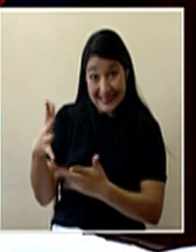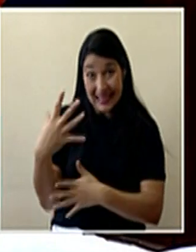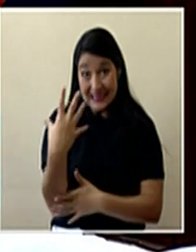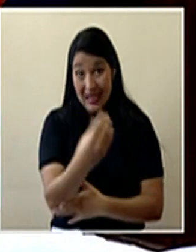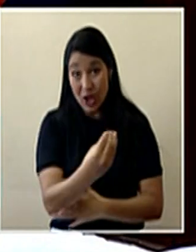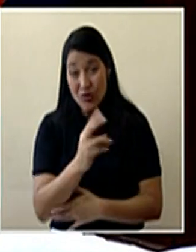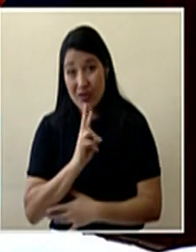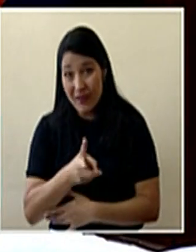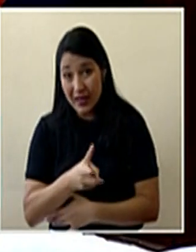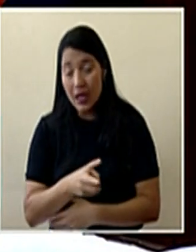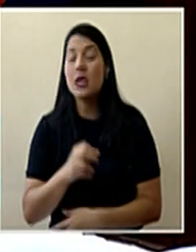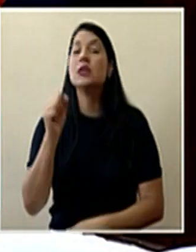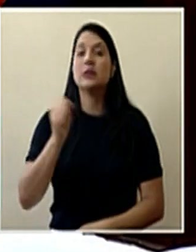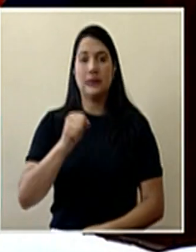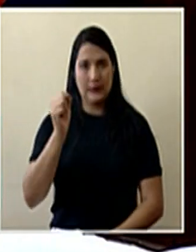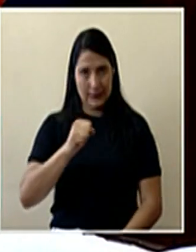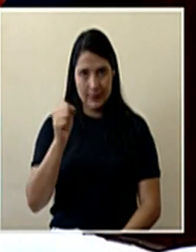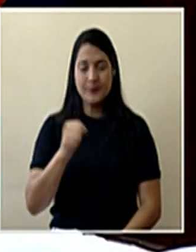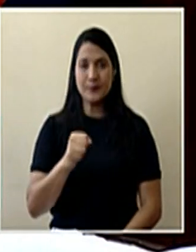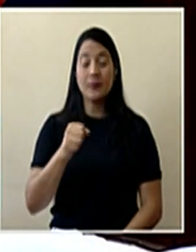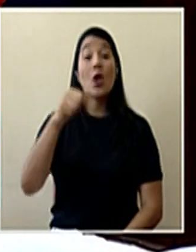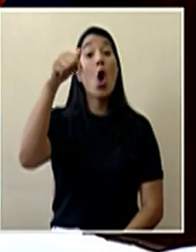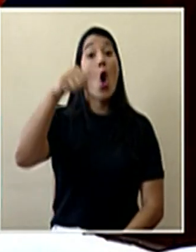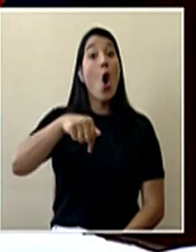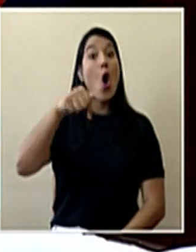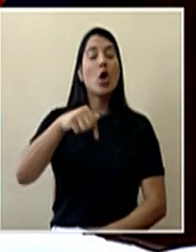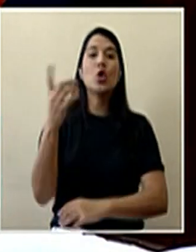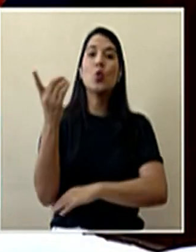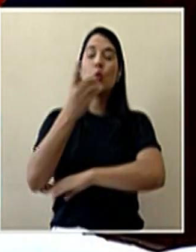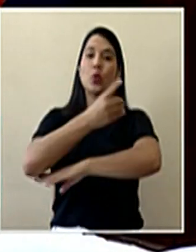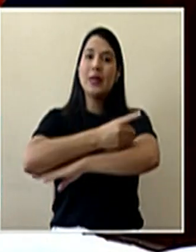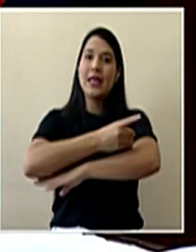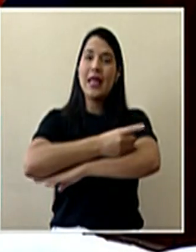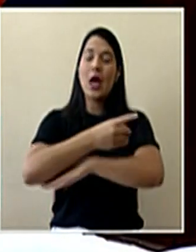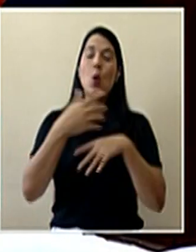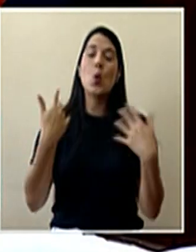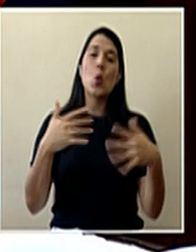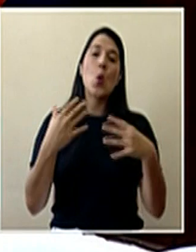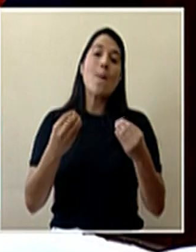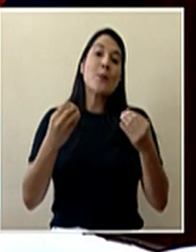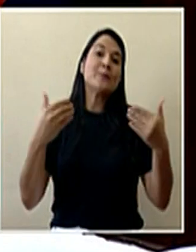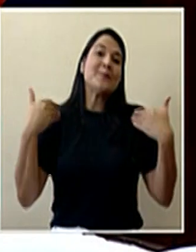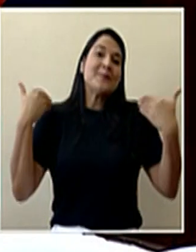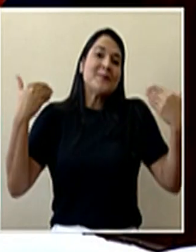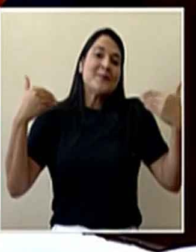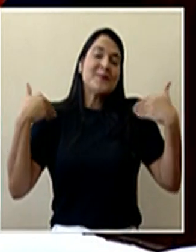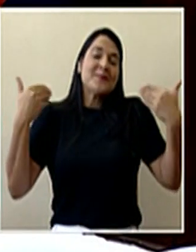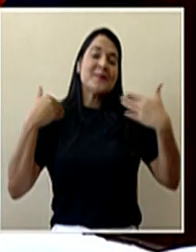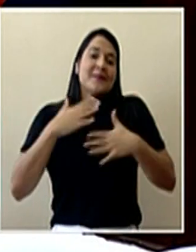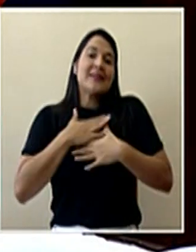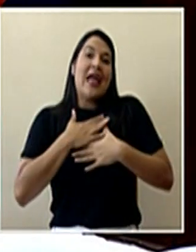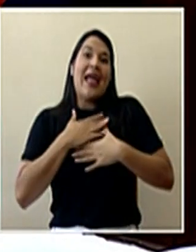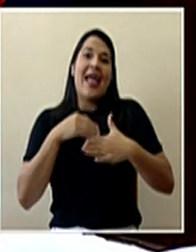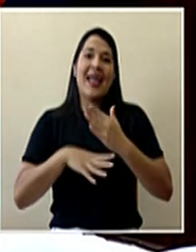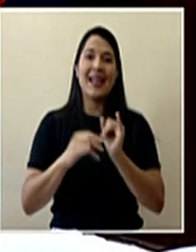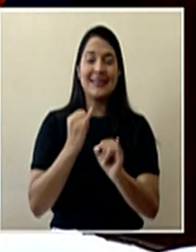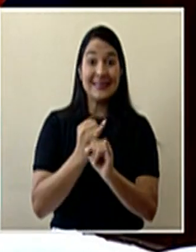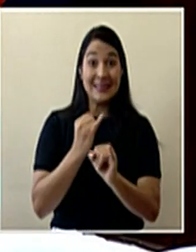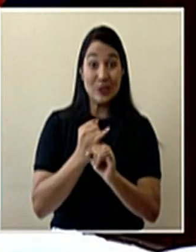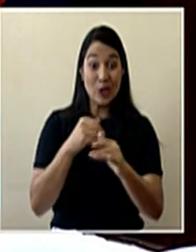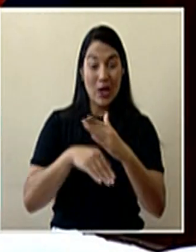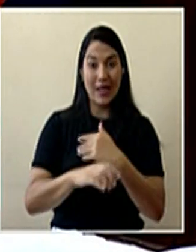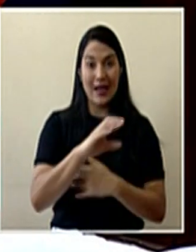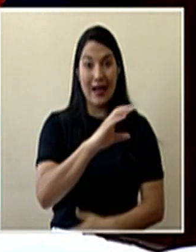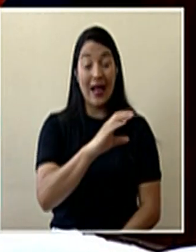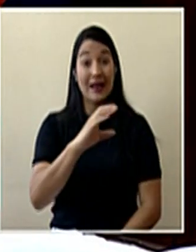Sí. Hoy ha sido un día de mucha alegría a nivel de la institución, a nivel de la Caja Costarricense de Seguro Social